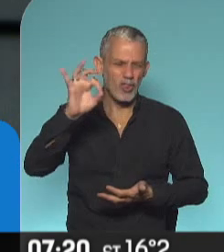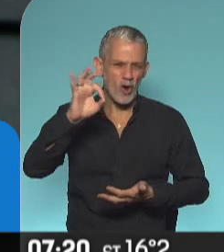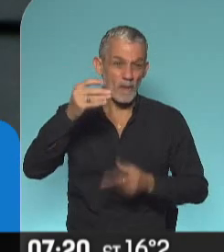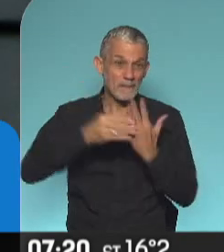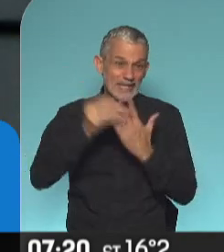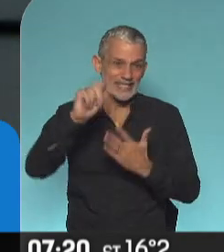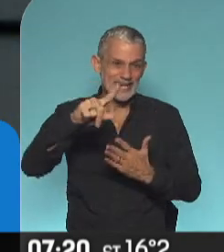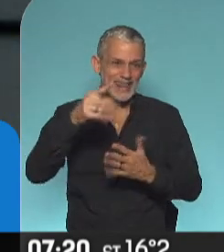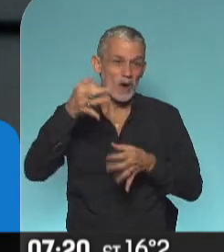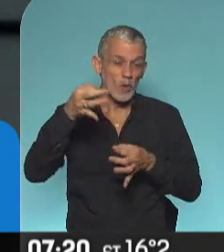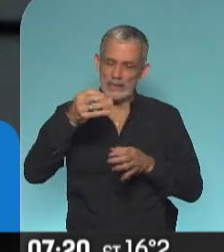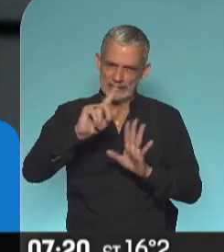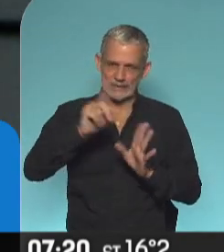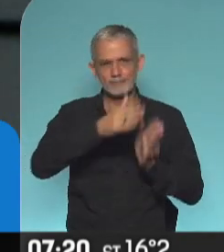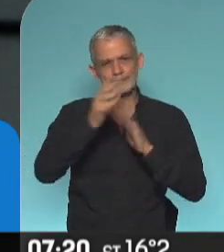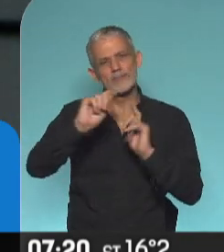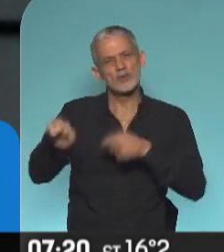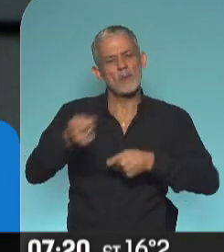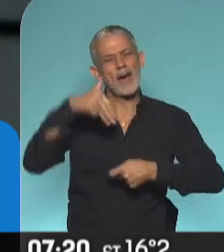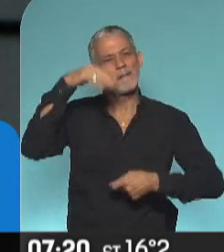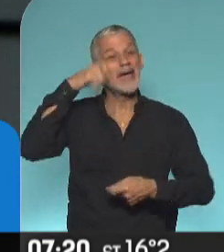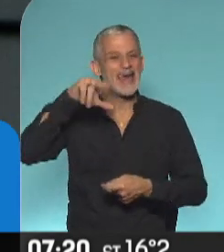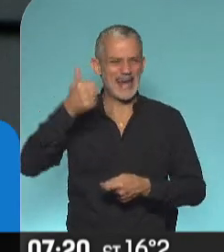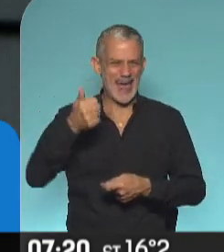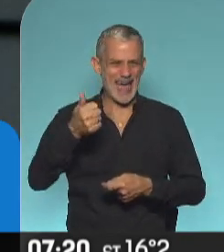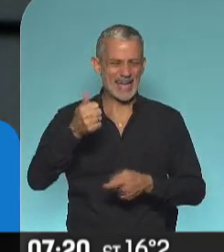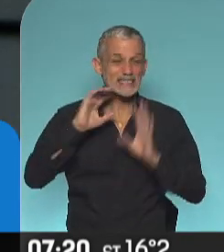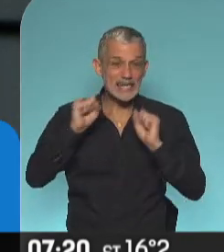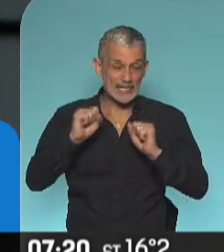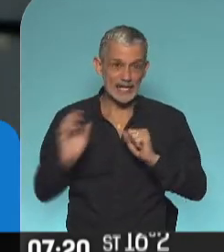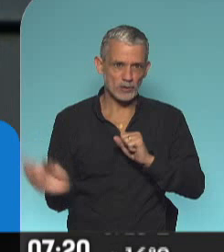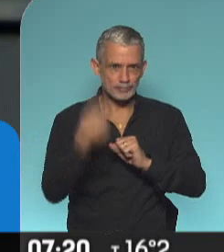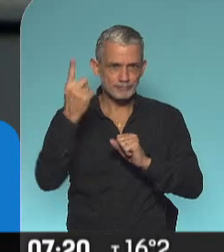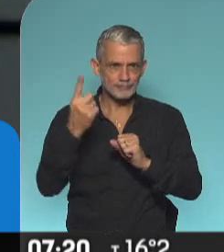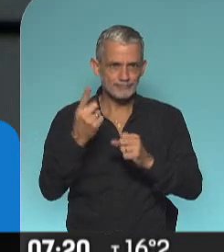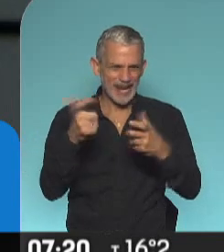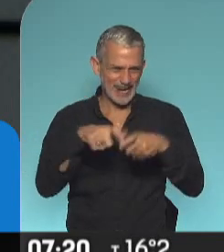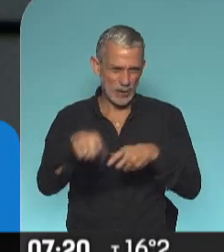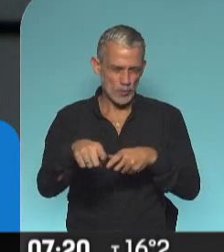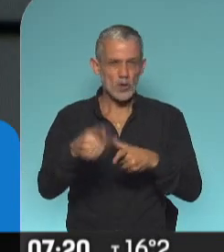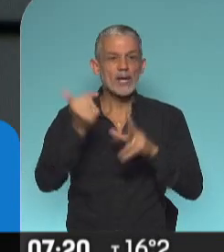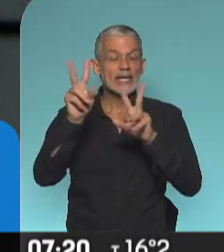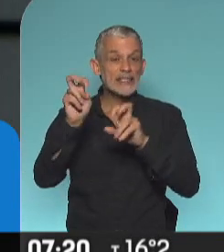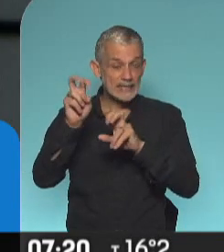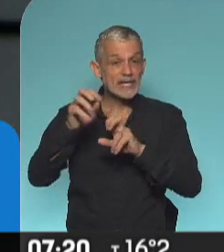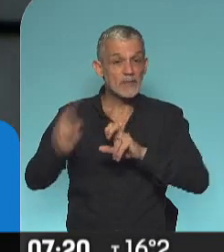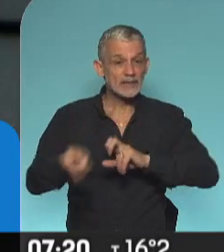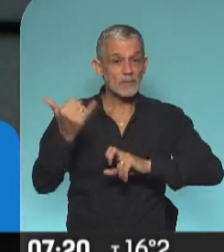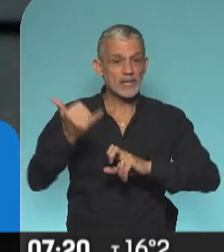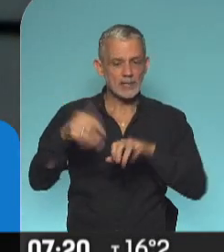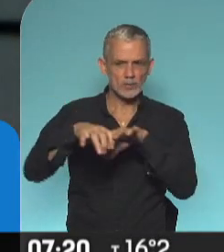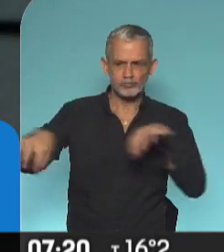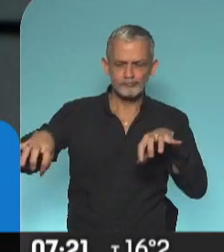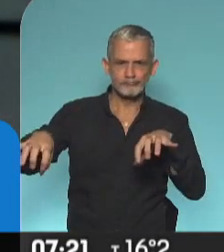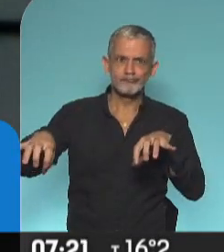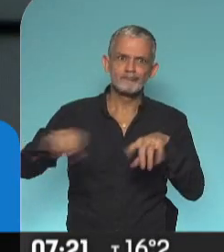Justicia, finalmente fue Martín Mena, el secretario de Justicia, y la realidad es que en este tema también se plantea una